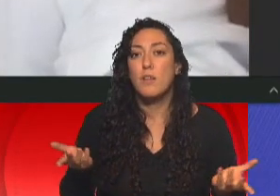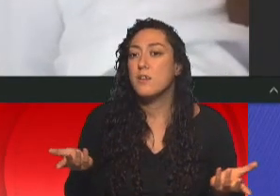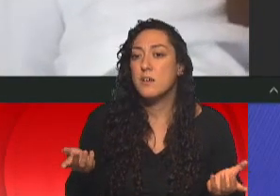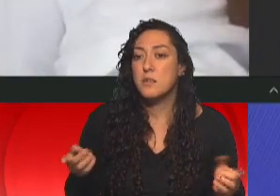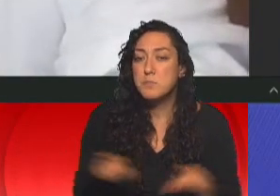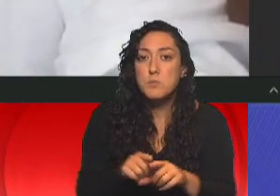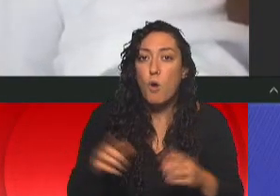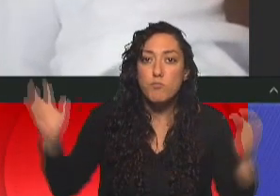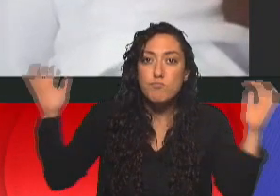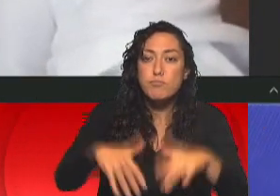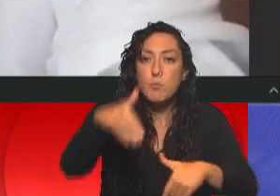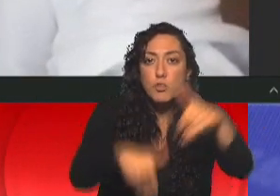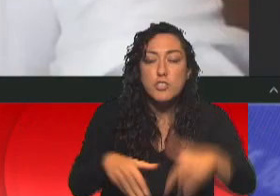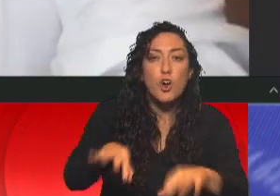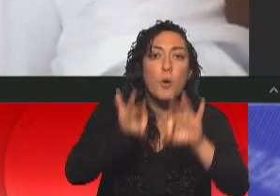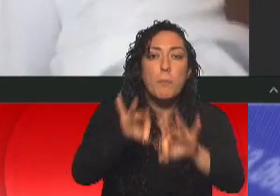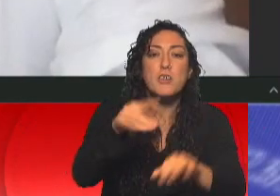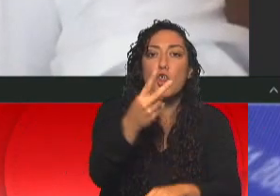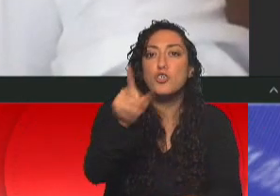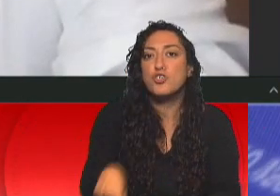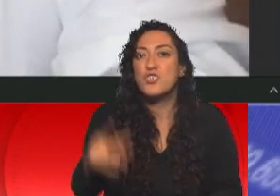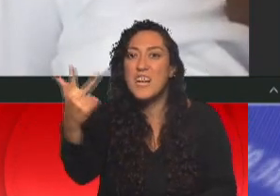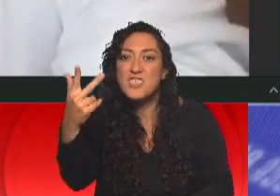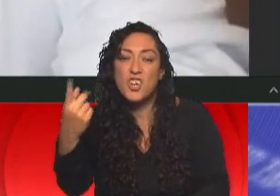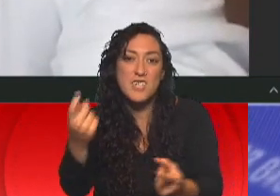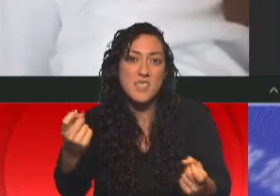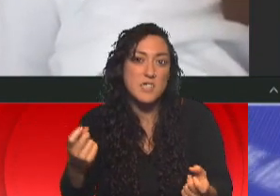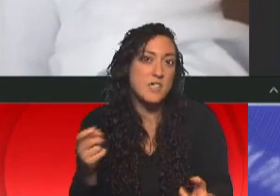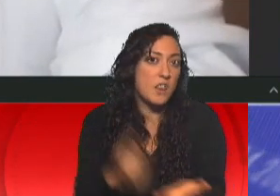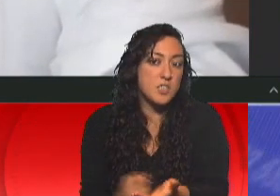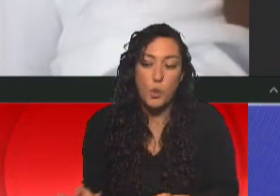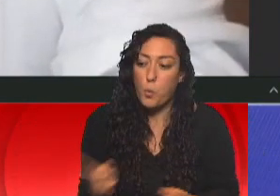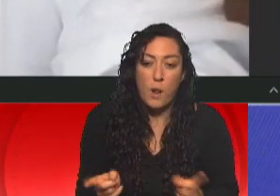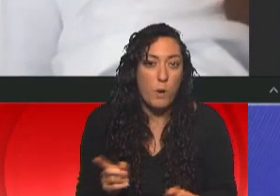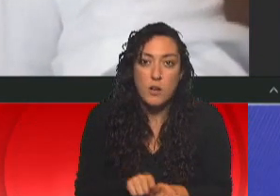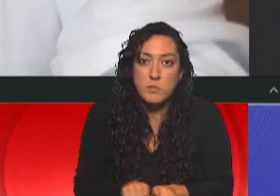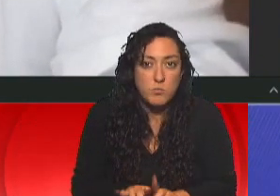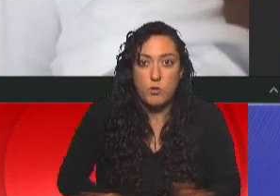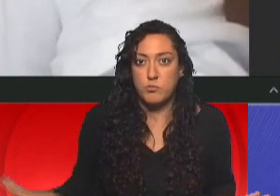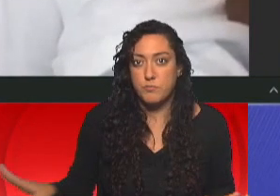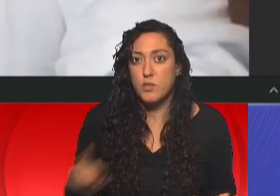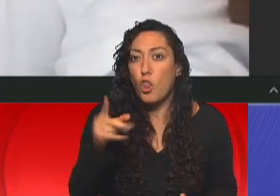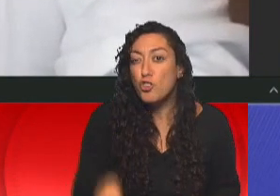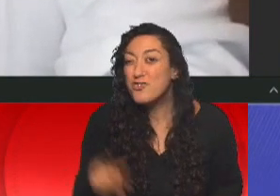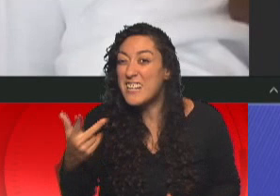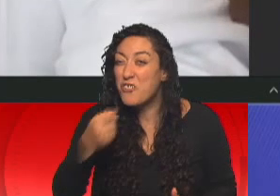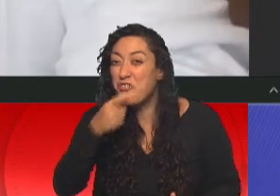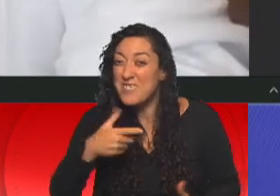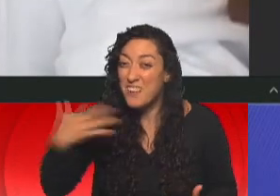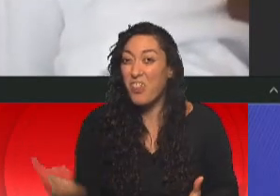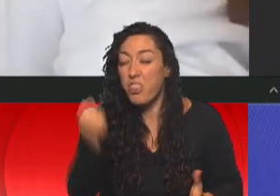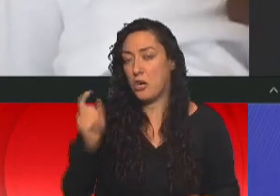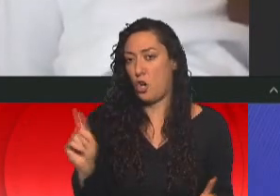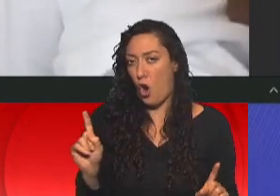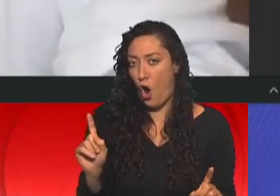mismo quórum, porque es 2/3 para cualquiera de las dos decisiones. Y no es fácil conseguir el 2/3 y menos para los 2/3 y